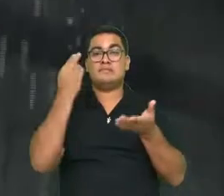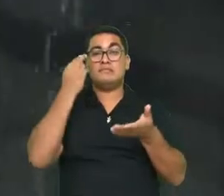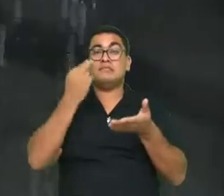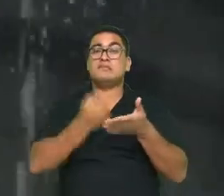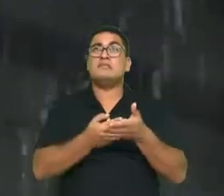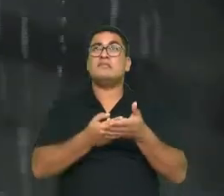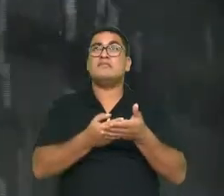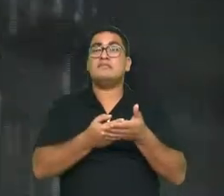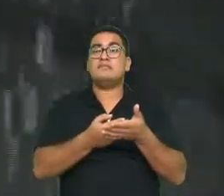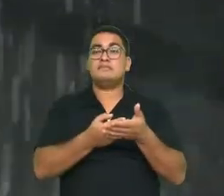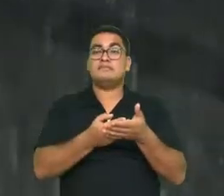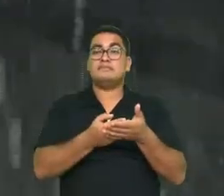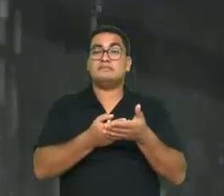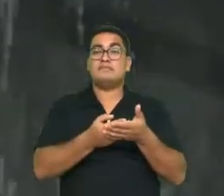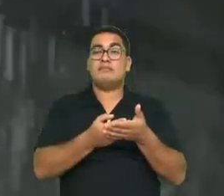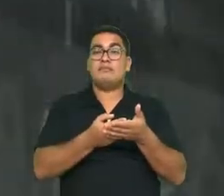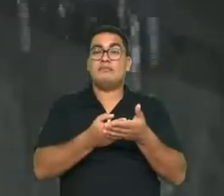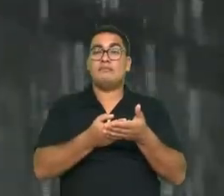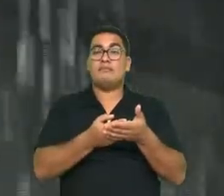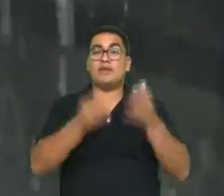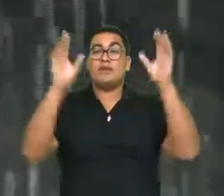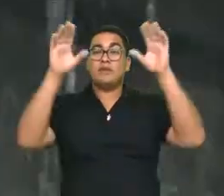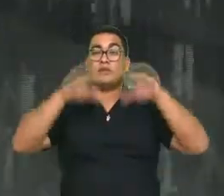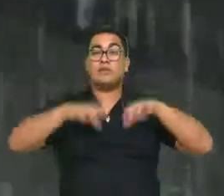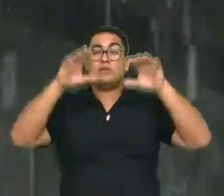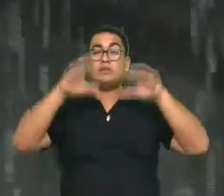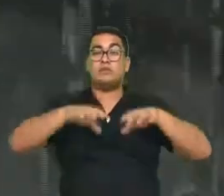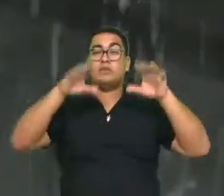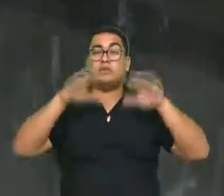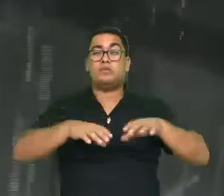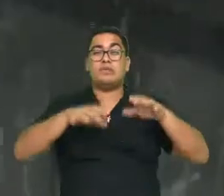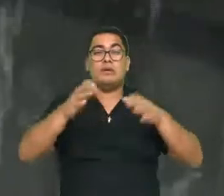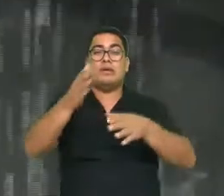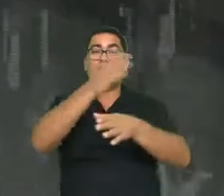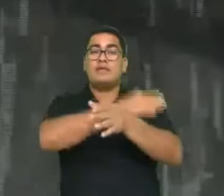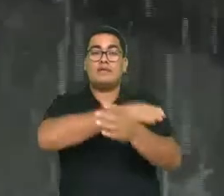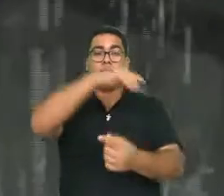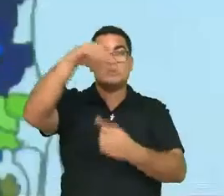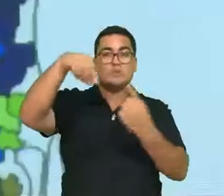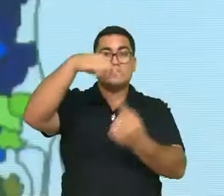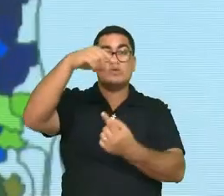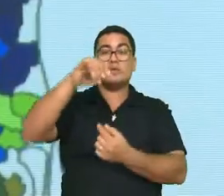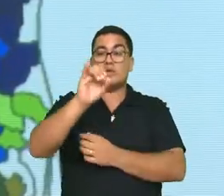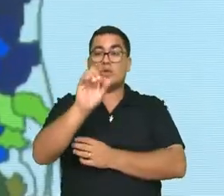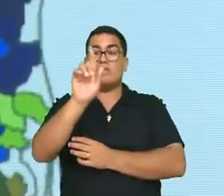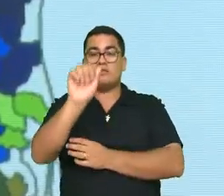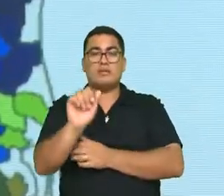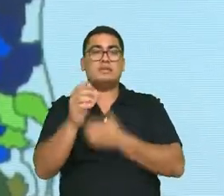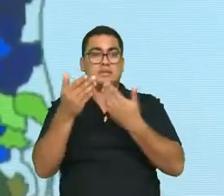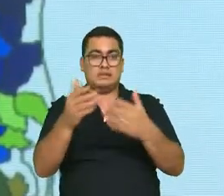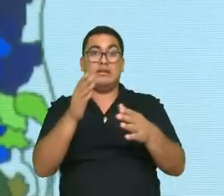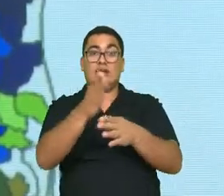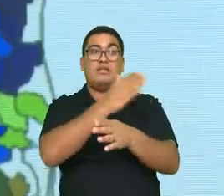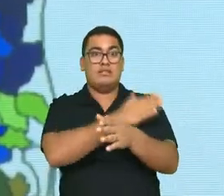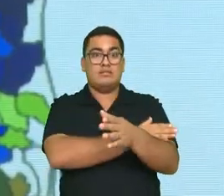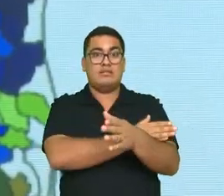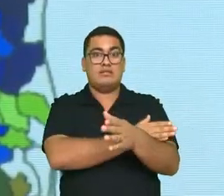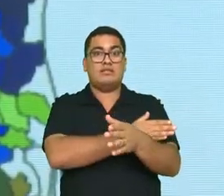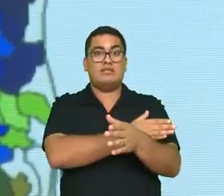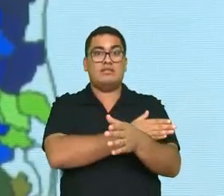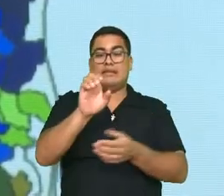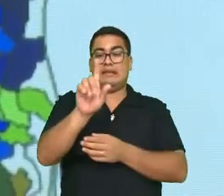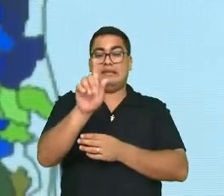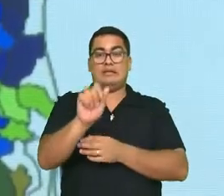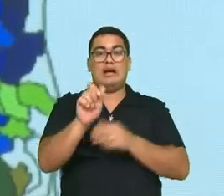de la lluvia que cayó con Iota ya cayó sobre suelo que estaba con niveles de humedad